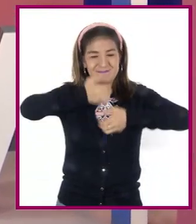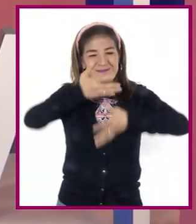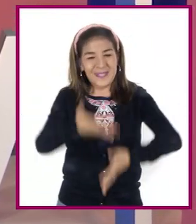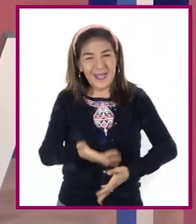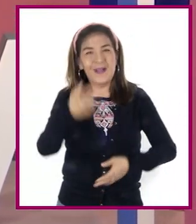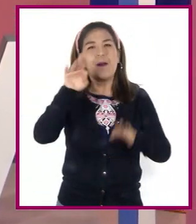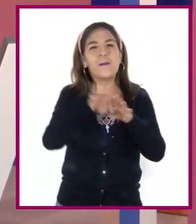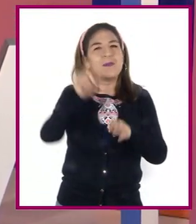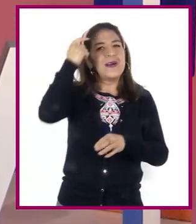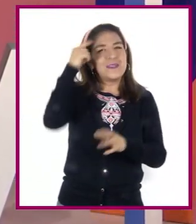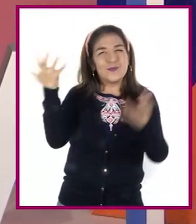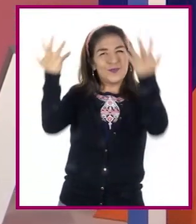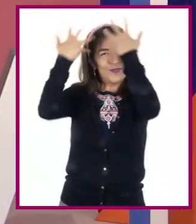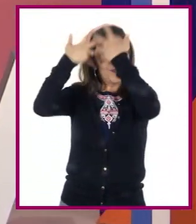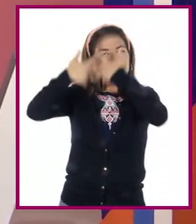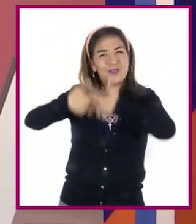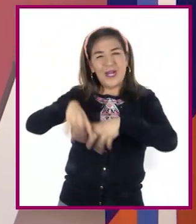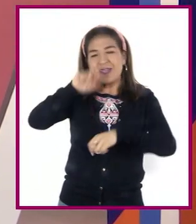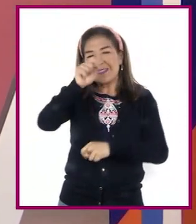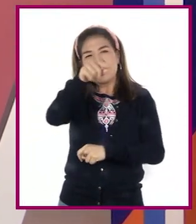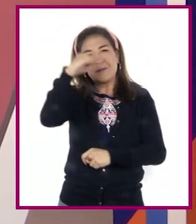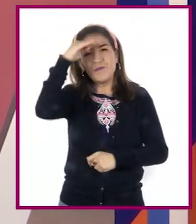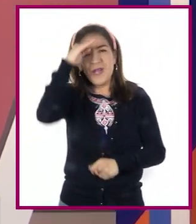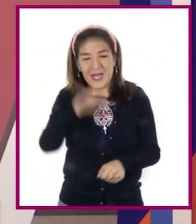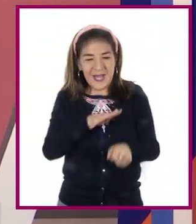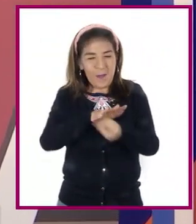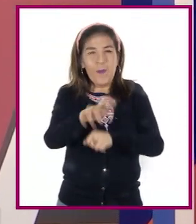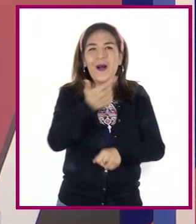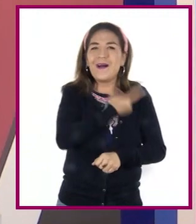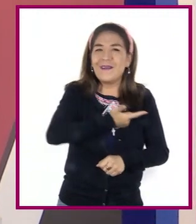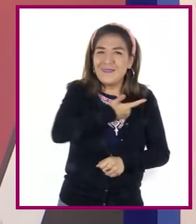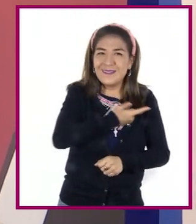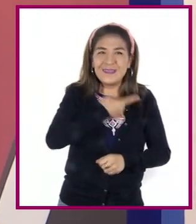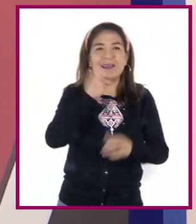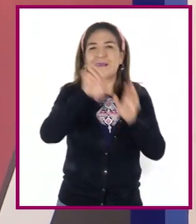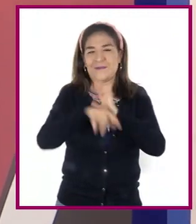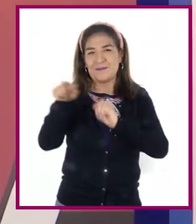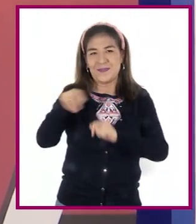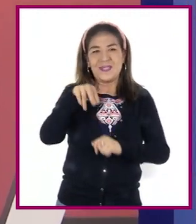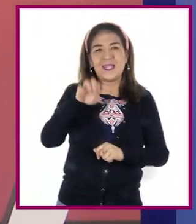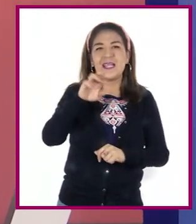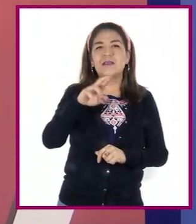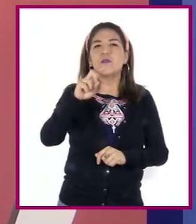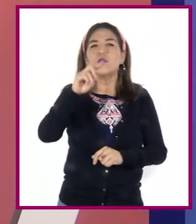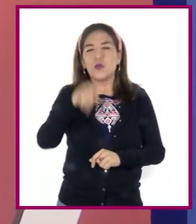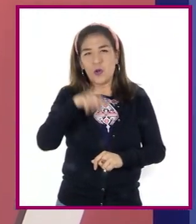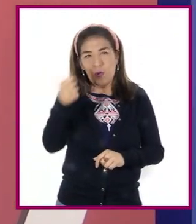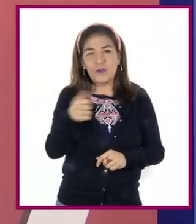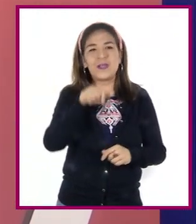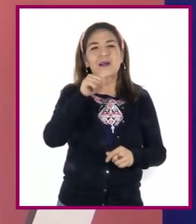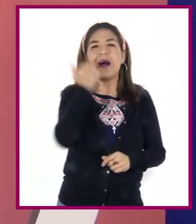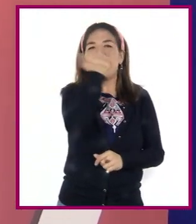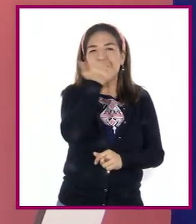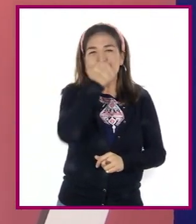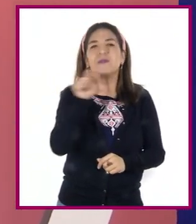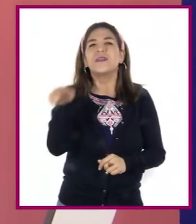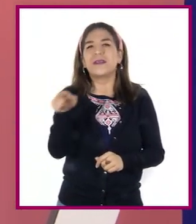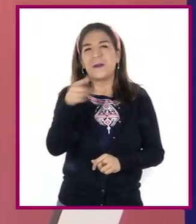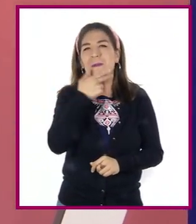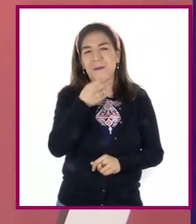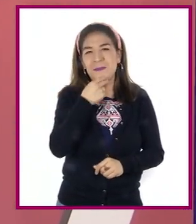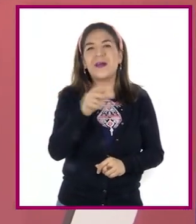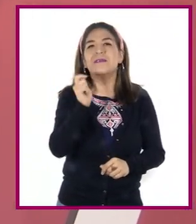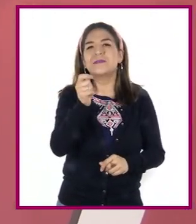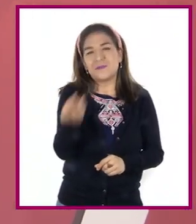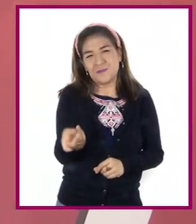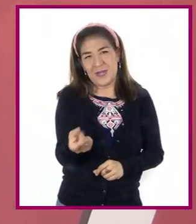y pensar un poco en algo que les guste. En el caso de Neruda y el alumno Matías, fueron sus perritos.